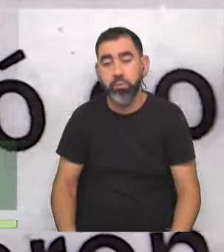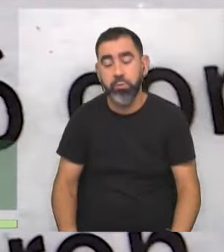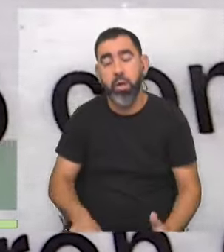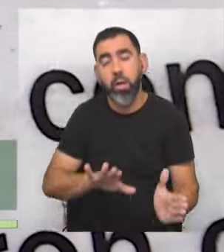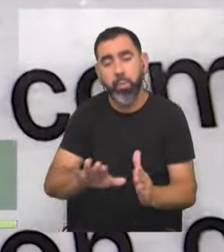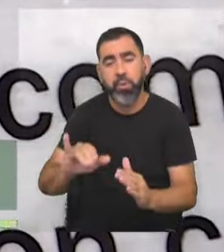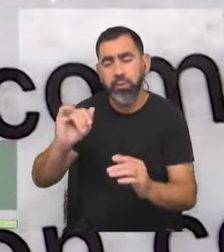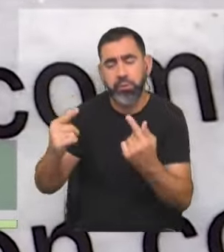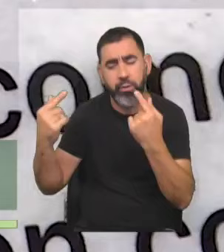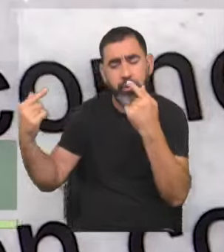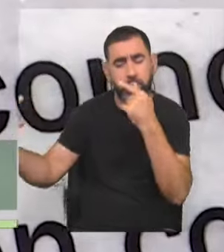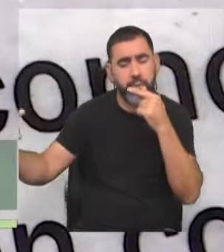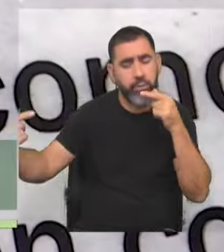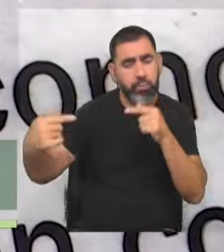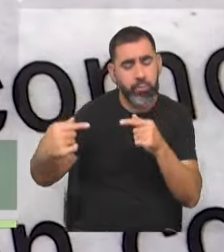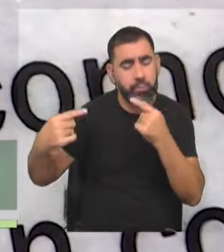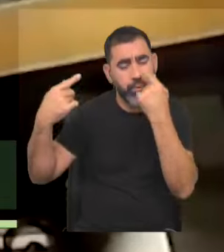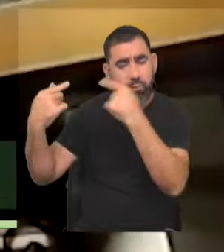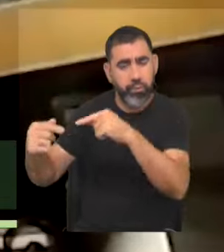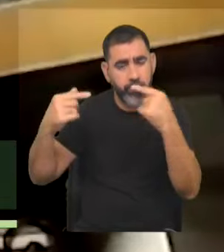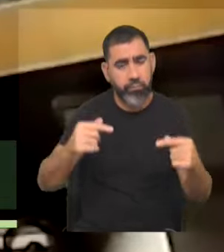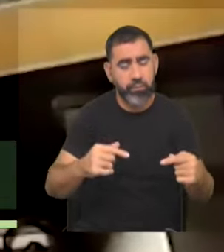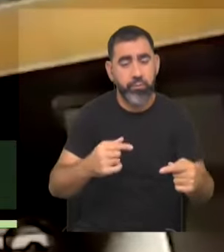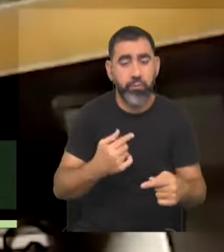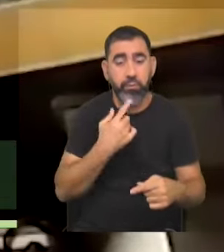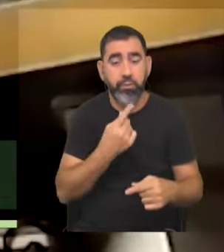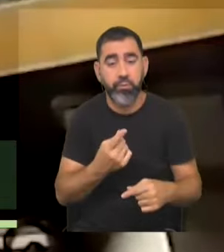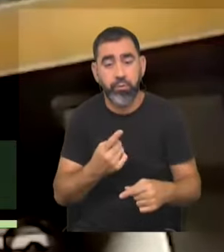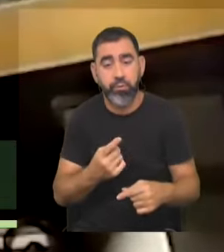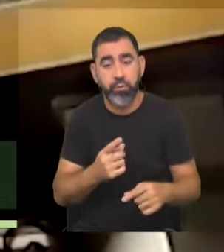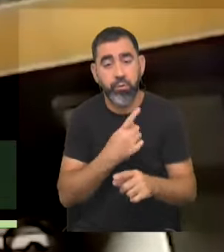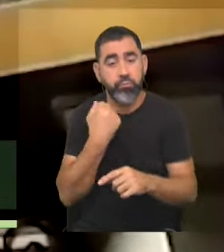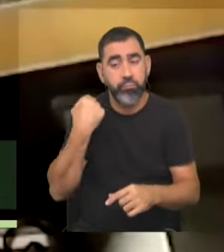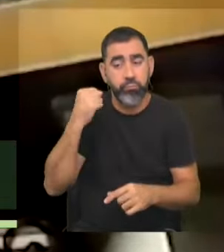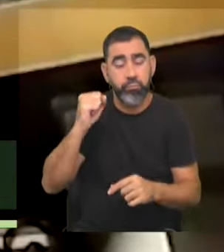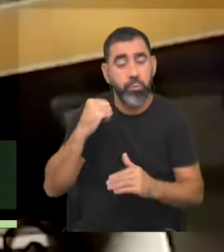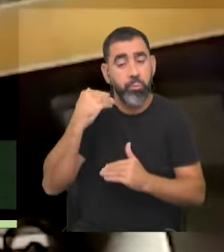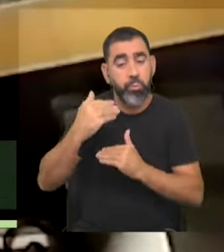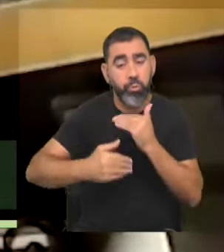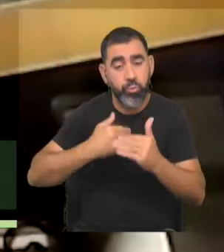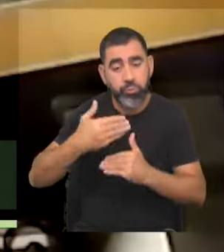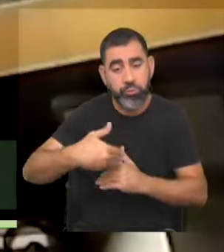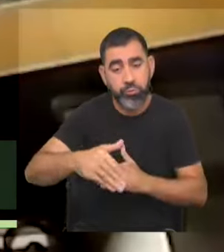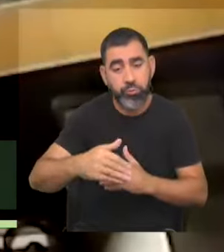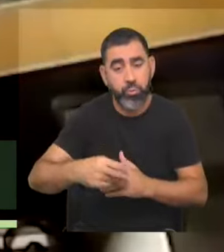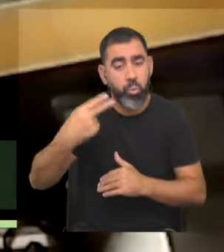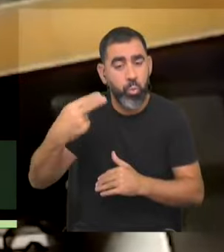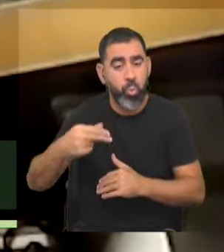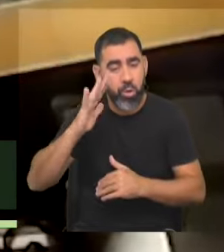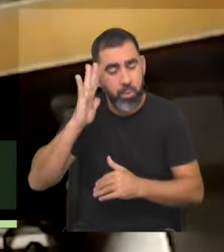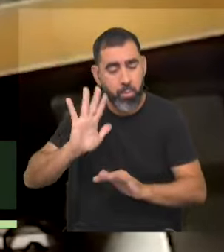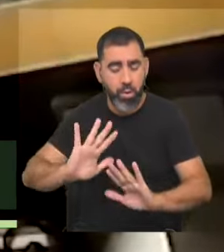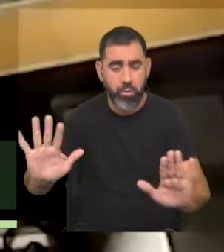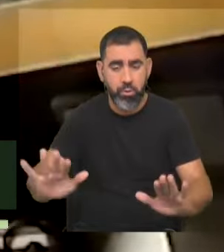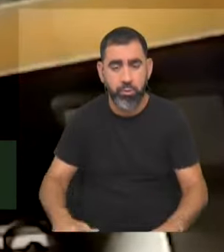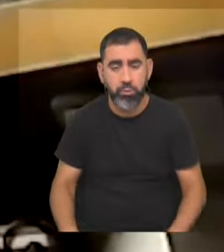hay grandes discrepancias que se pueda decir que no este se cumplieron los procedimientos jamás pensamos